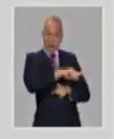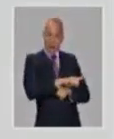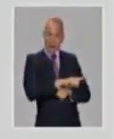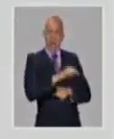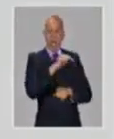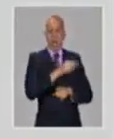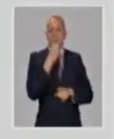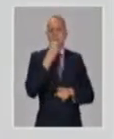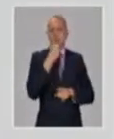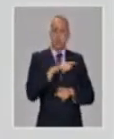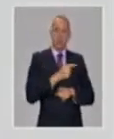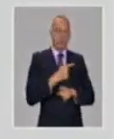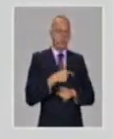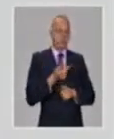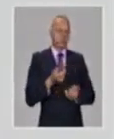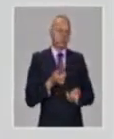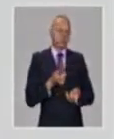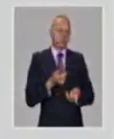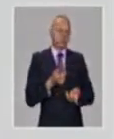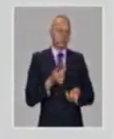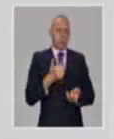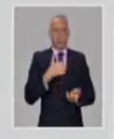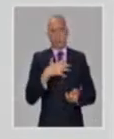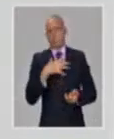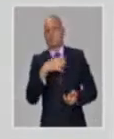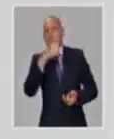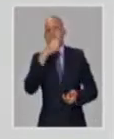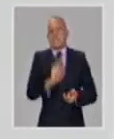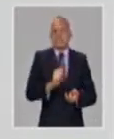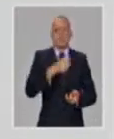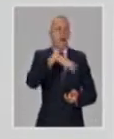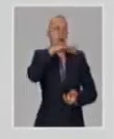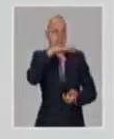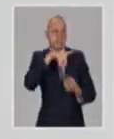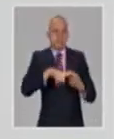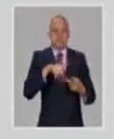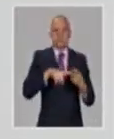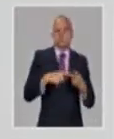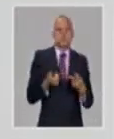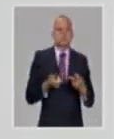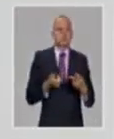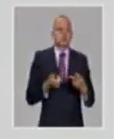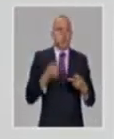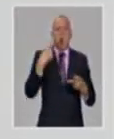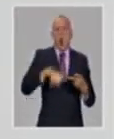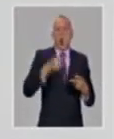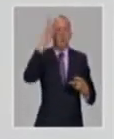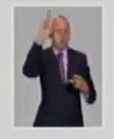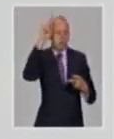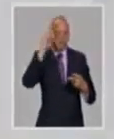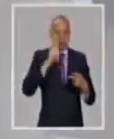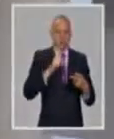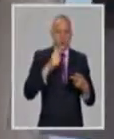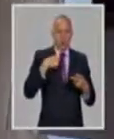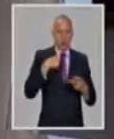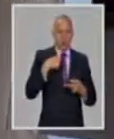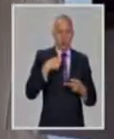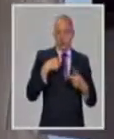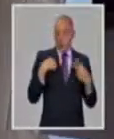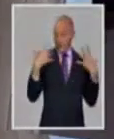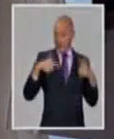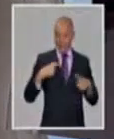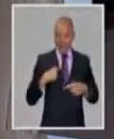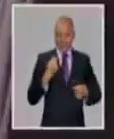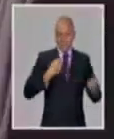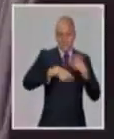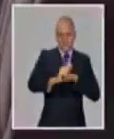si usted participó en la cadena para que él llegara a ese animal, bueno, usted participa, si no, el productor va directo. Claro. Si la cooperativa también puede